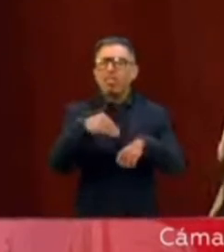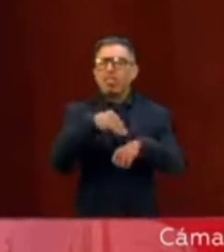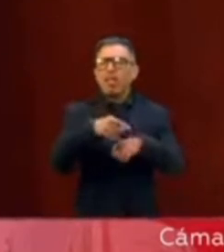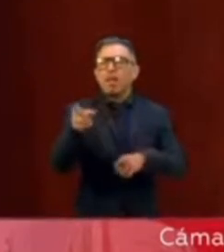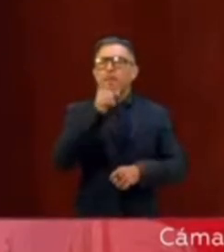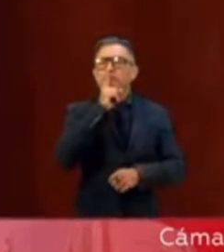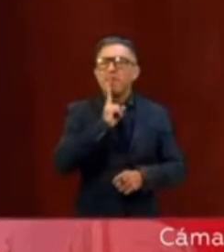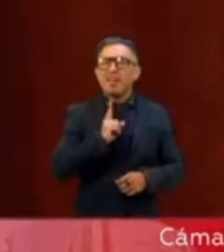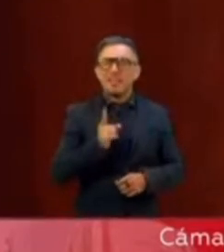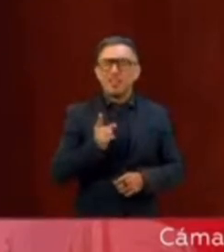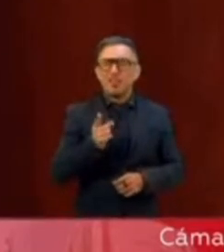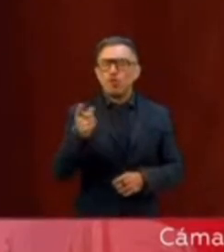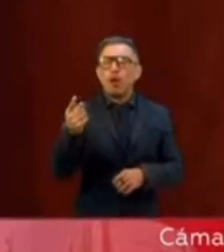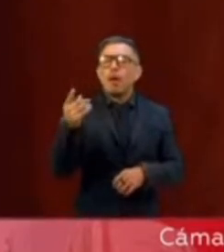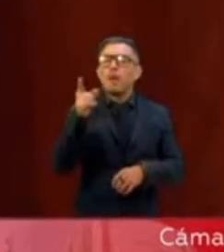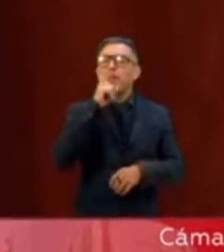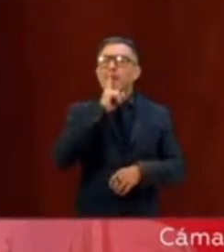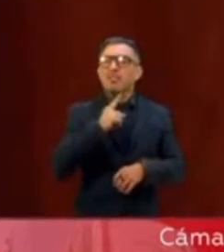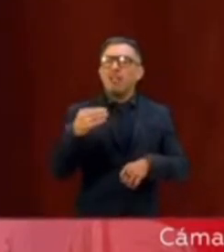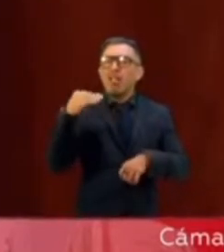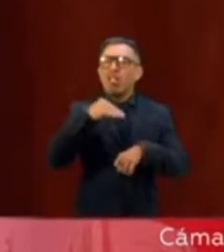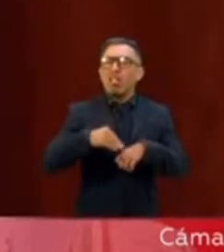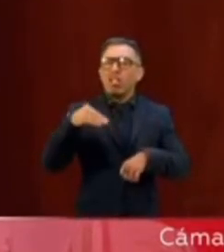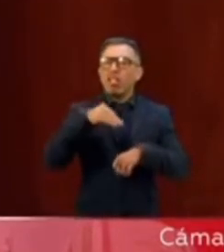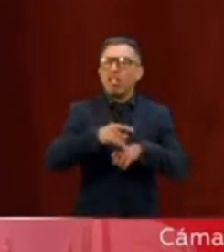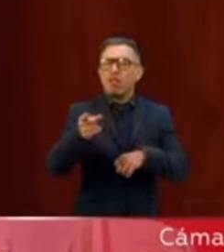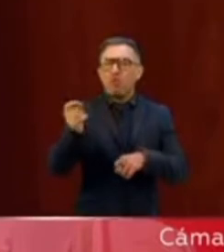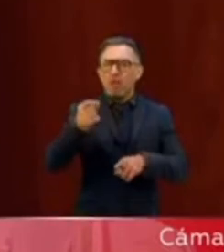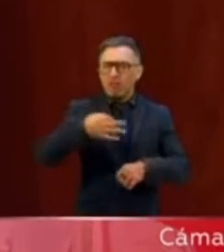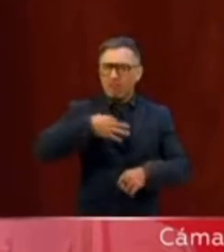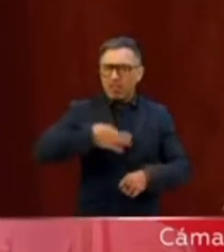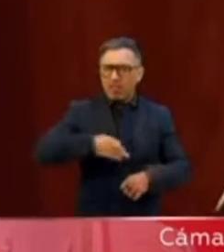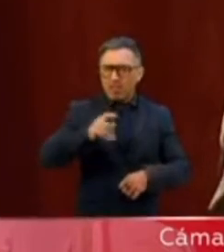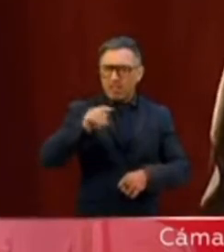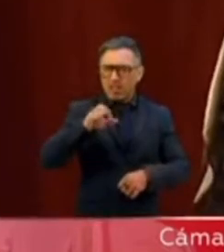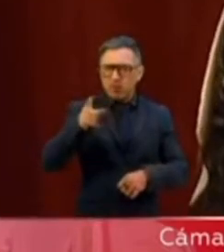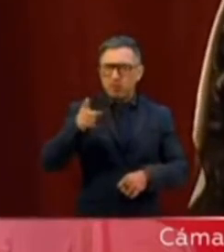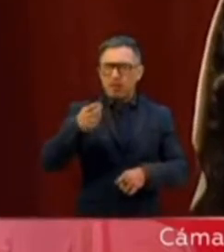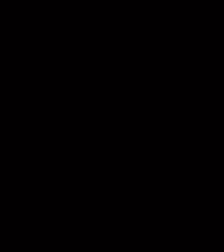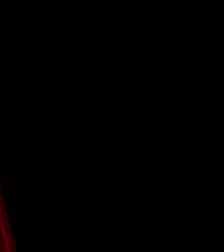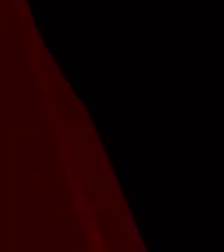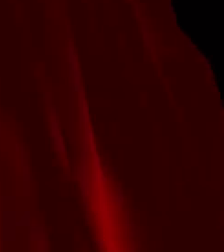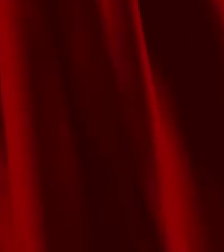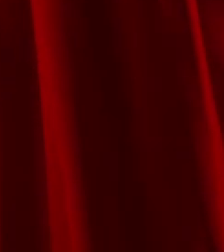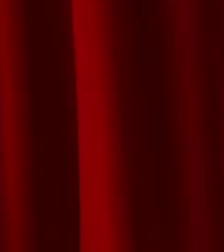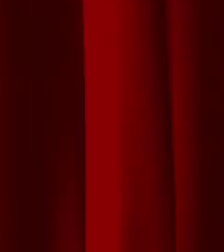no tener ética y no tener moral, cabrones mentirosos.